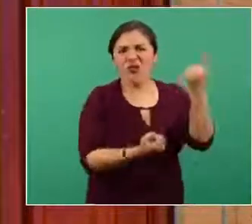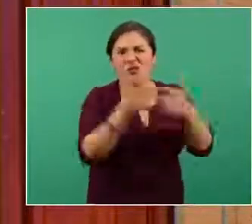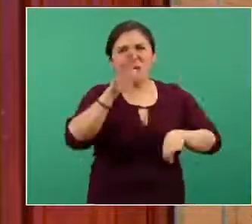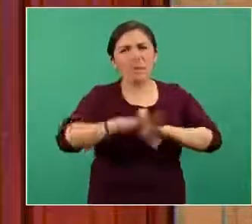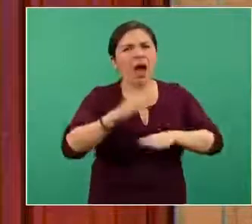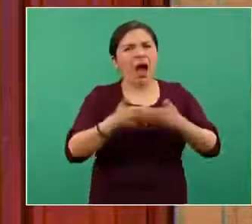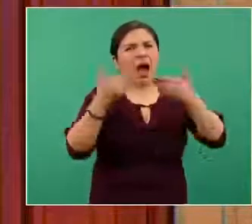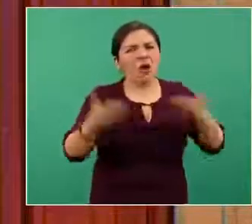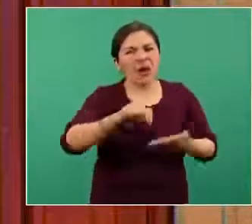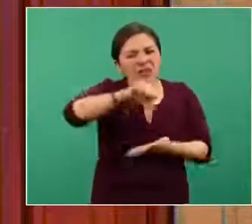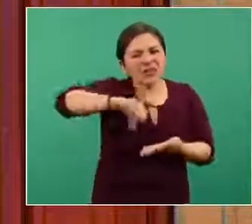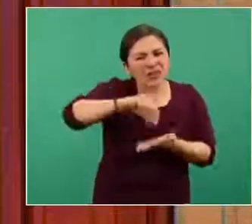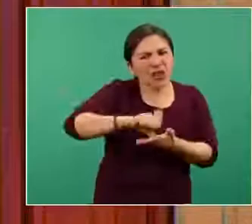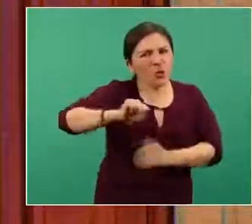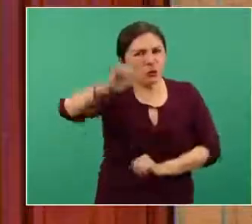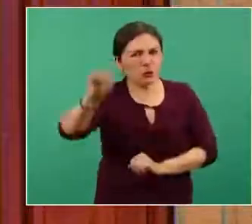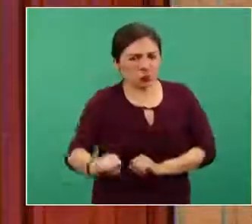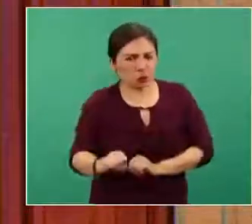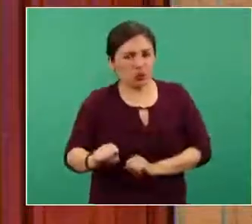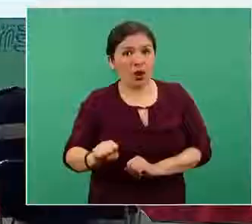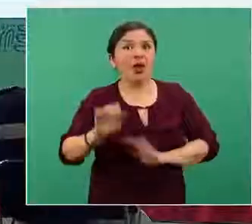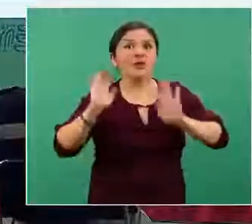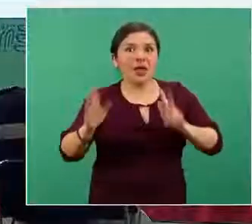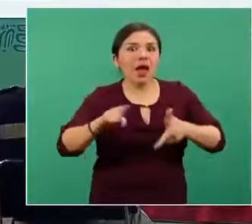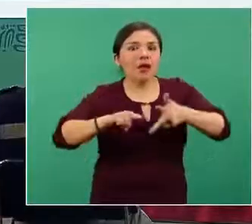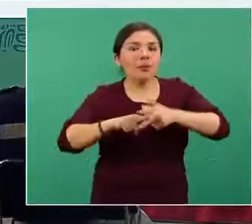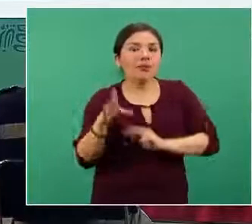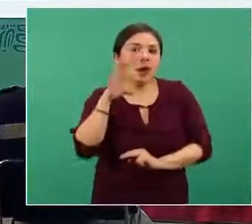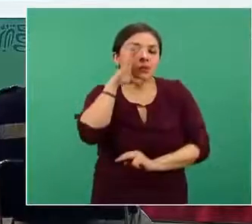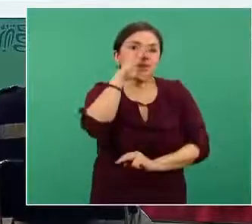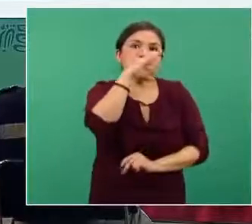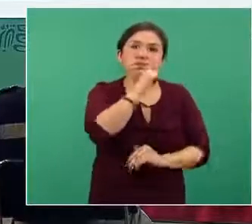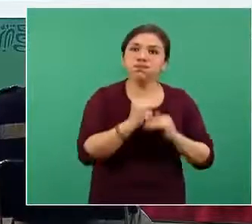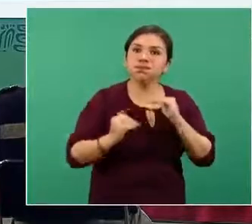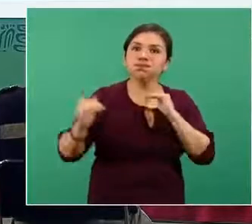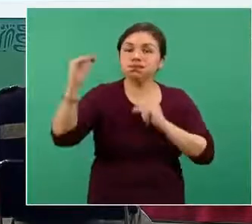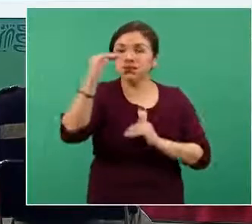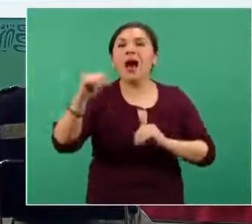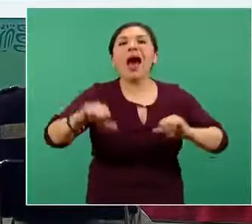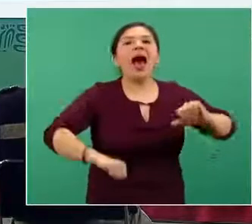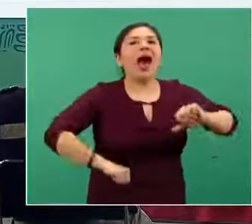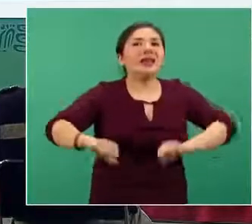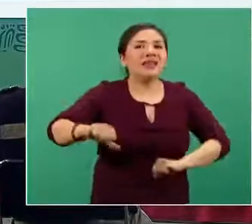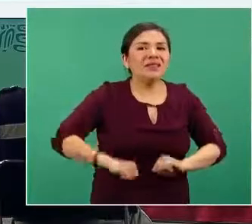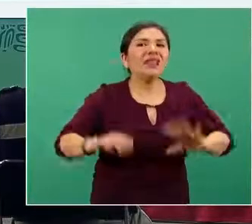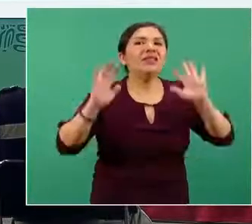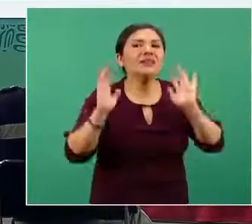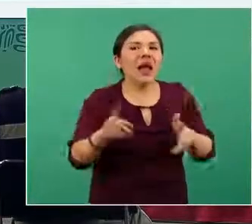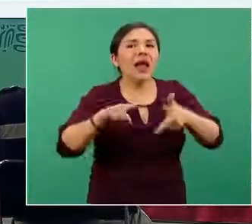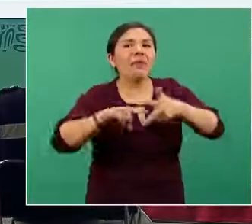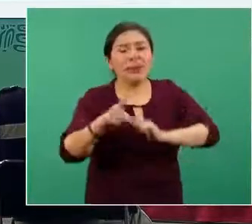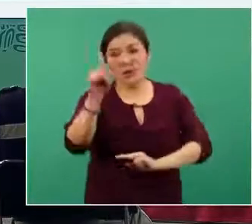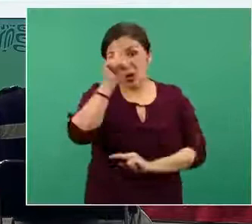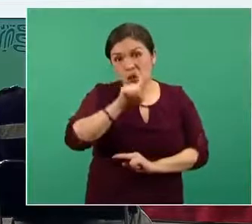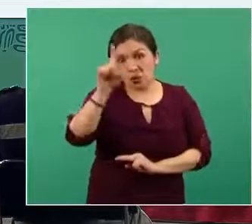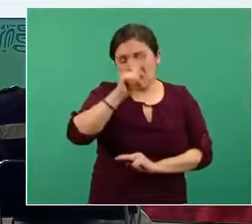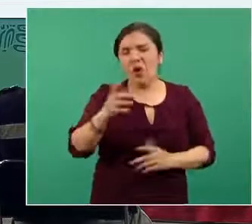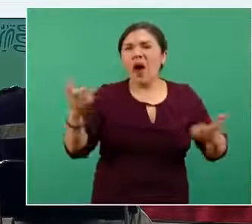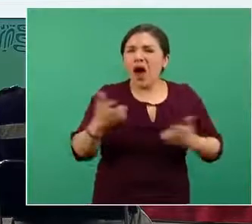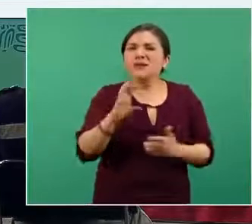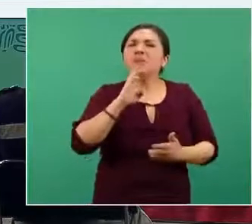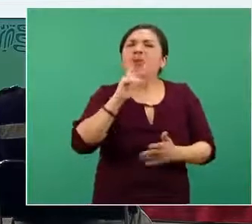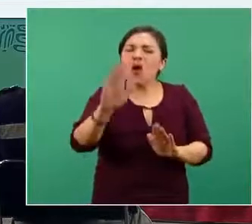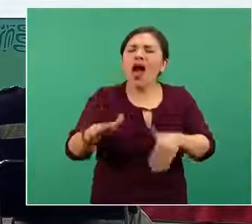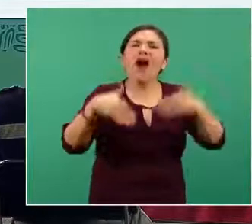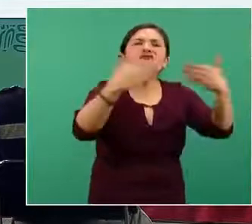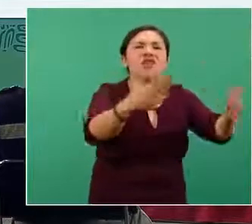ya en el centro y en el sur. Hay temperaturas más cálidas, hay actividades obviamente que se están recomendando hacerse mejor al